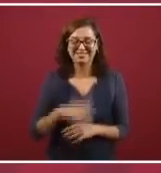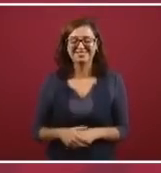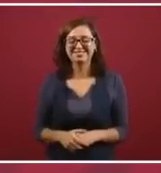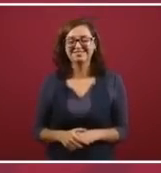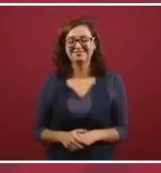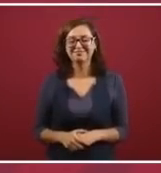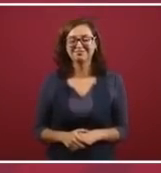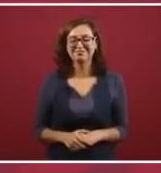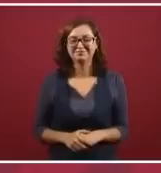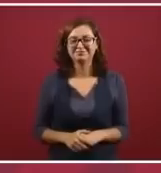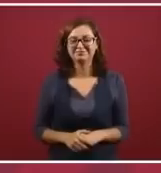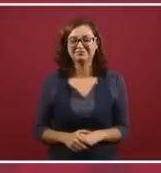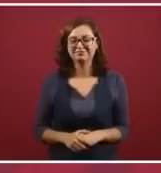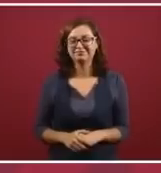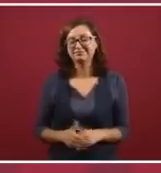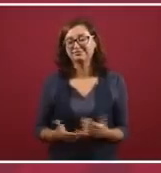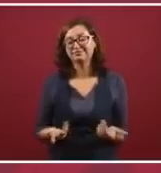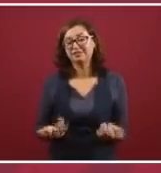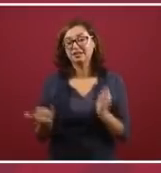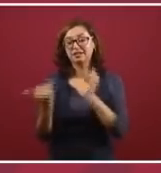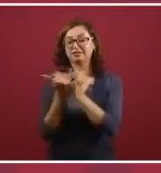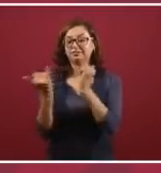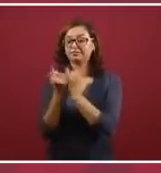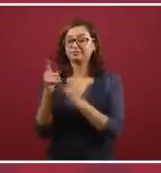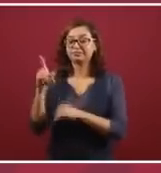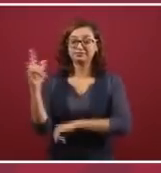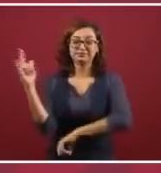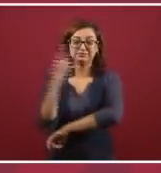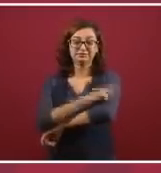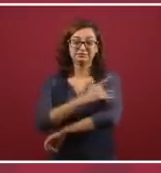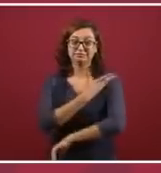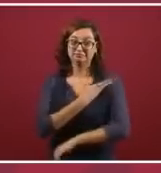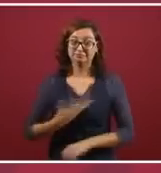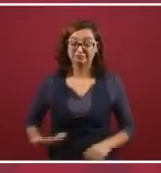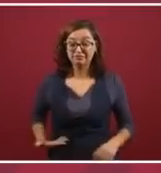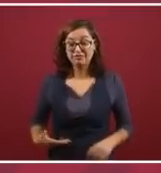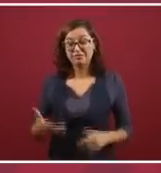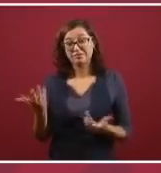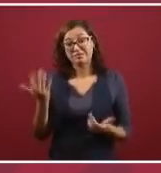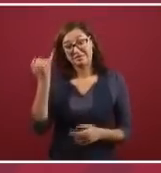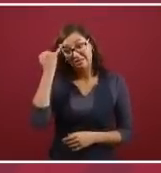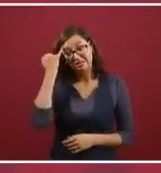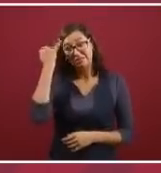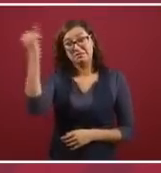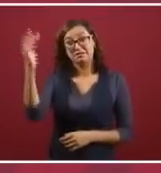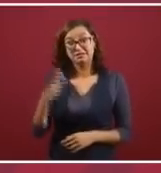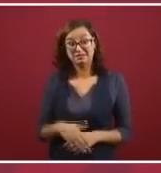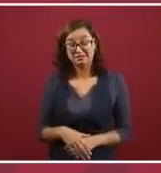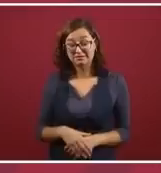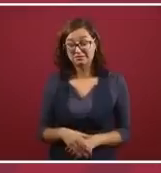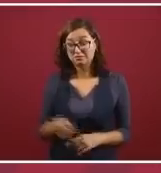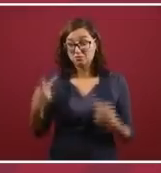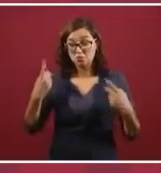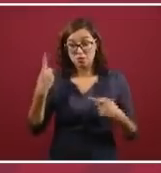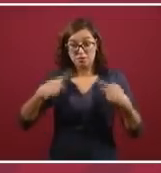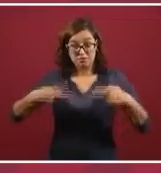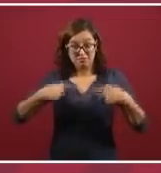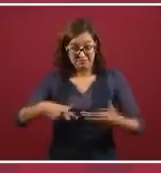porque es como el avión presidencial, imagínense, que lo compre se va a rayar.